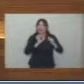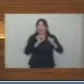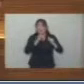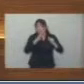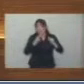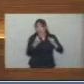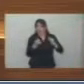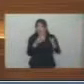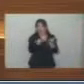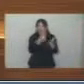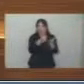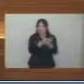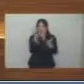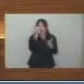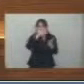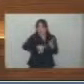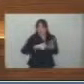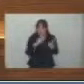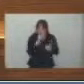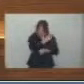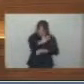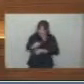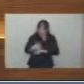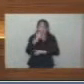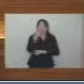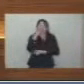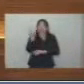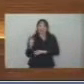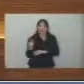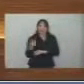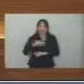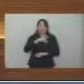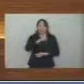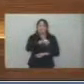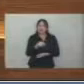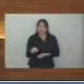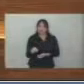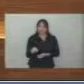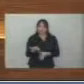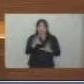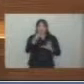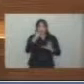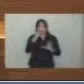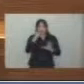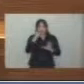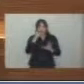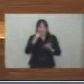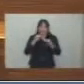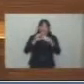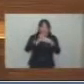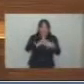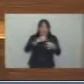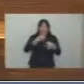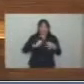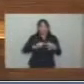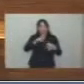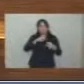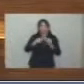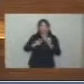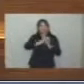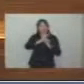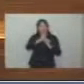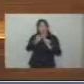poder pagarlas. Pregúntenselo, a ver si podían o no podían. Pero fíjense, respecto a esa situación, hay otra cuestión que